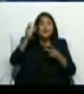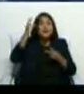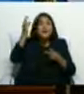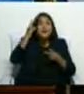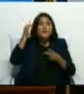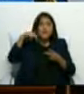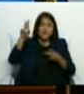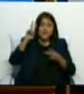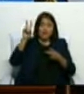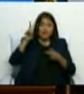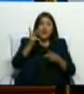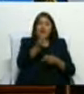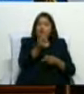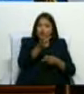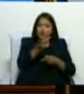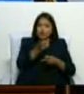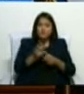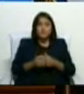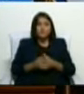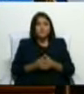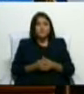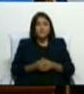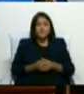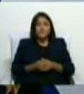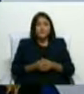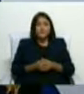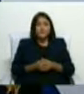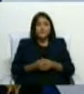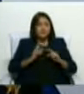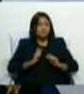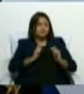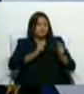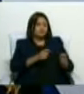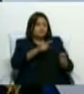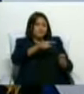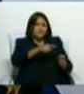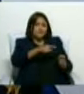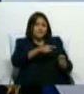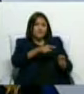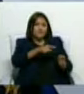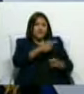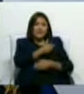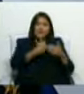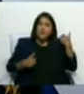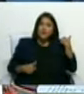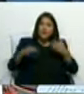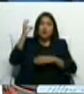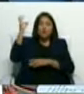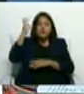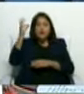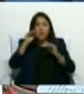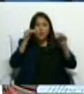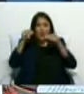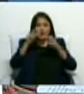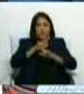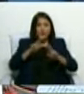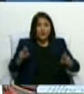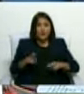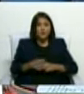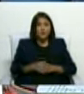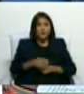la República, Tarek William Saad, realizaron la transmisión de mando y firma de la presidencia del Consejo Moral Republicano.